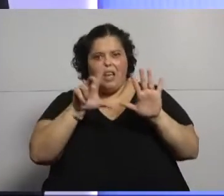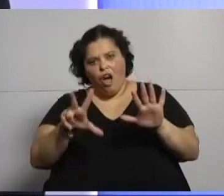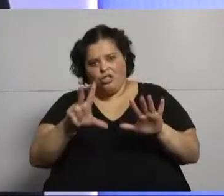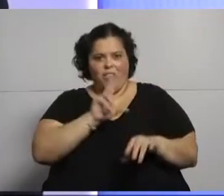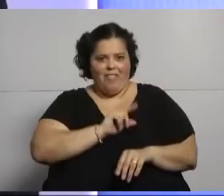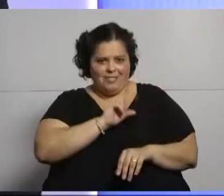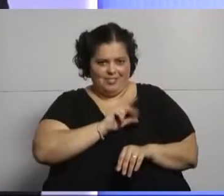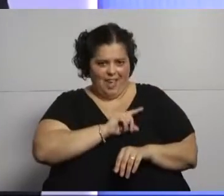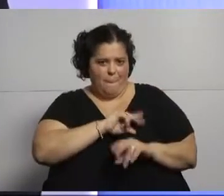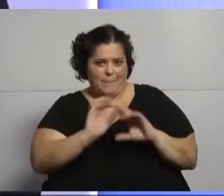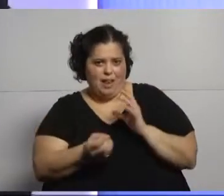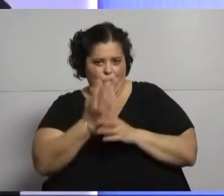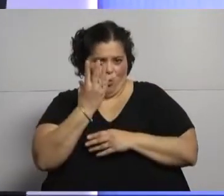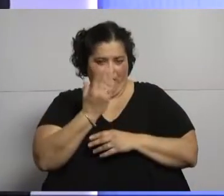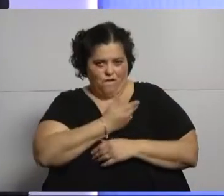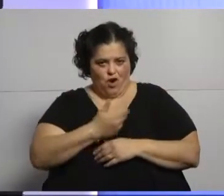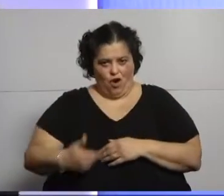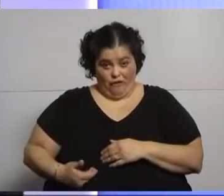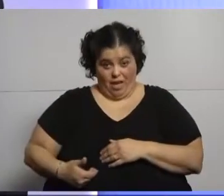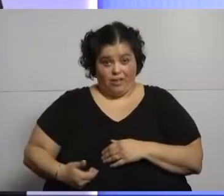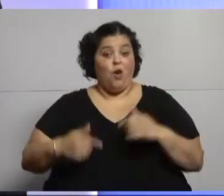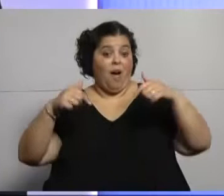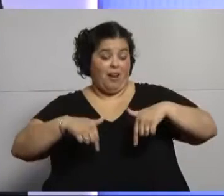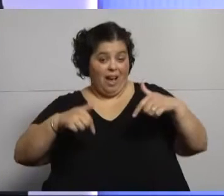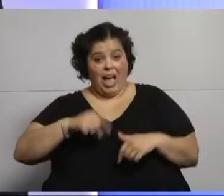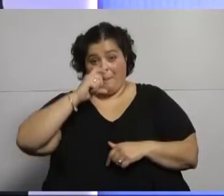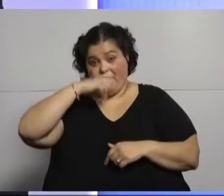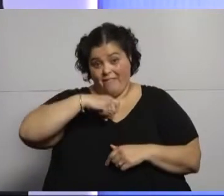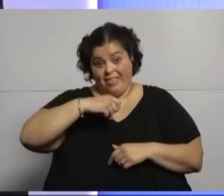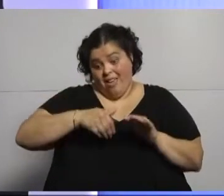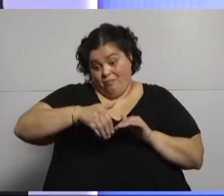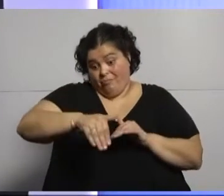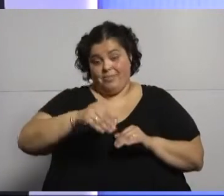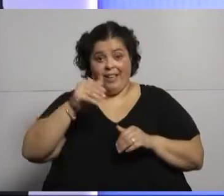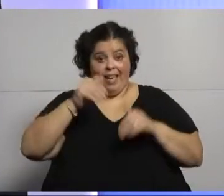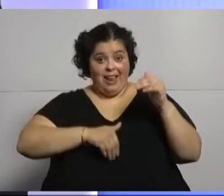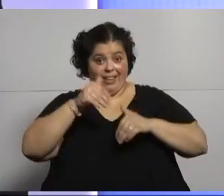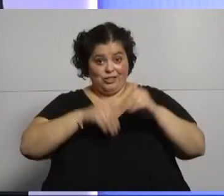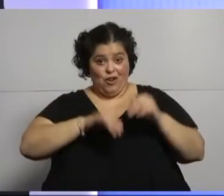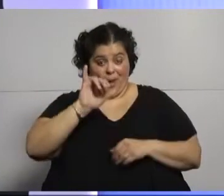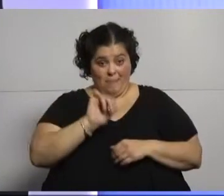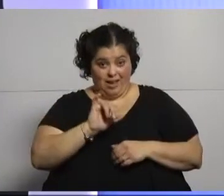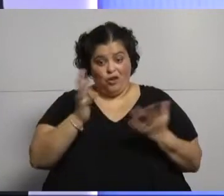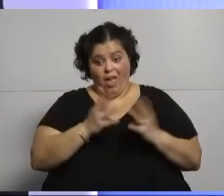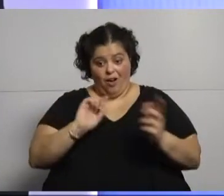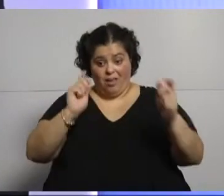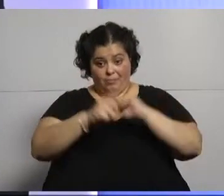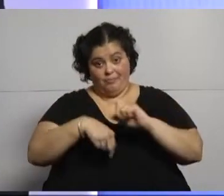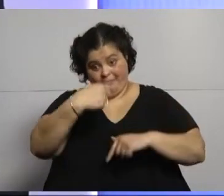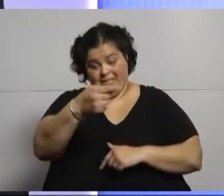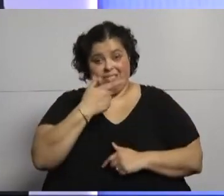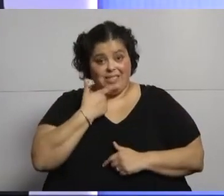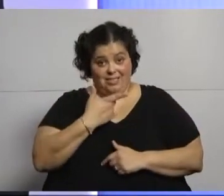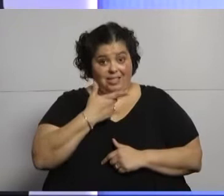Aquí en Montevideo estábamos finalizando, teníamos las elecciones allí por mayo y ahora son aquí en septiembre.